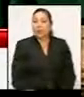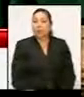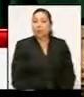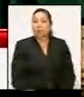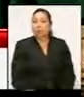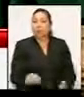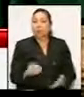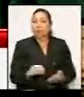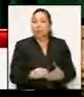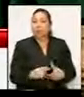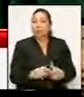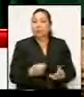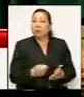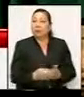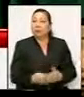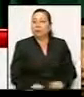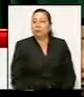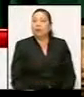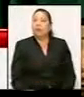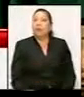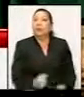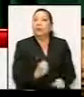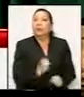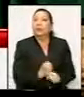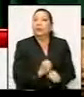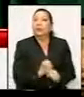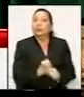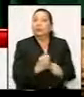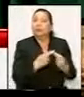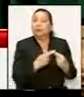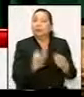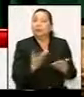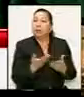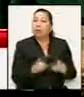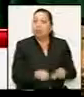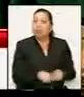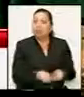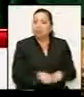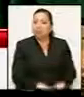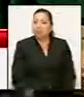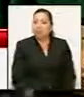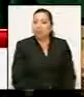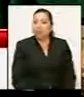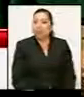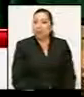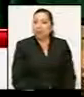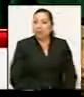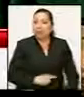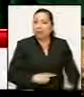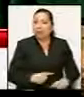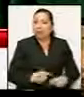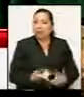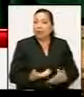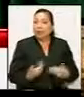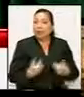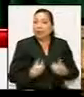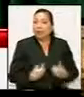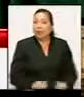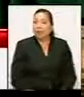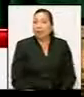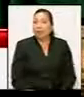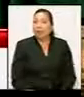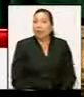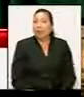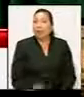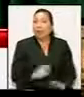Incentivar las compras locales es un trabajo en el cual estamos comprometidos también como Dirección General de Ganadería, tales como